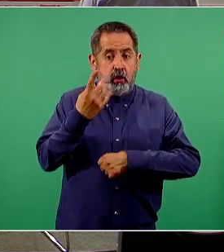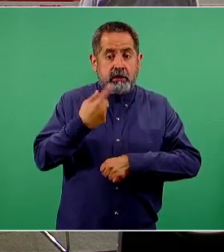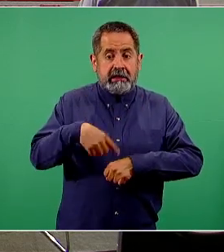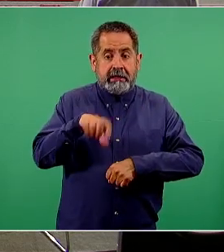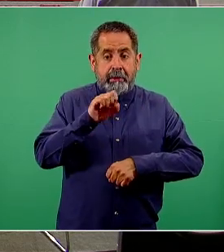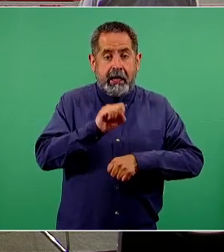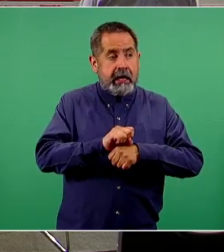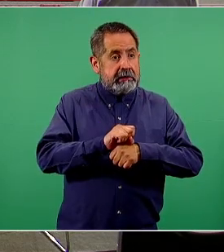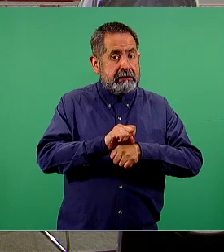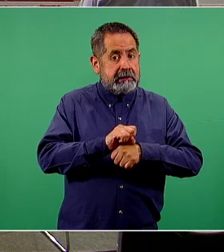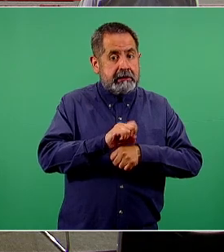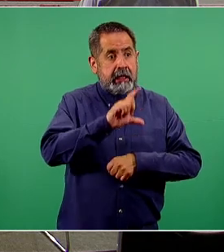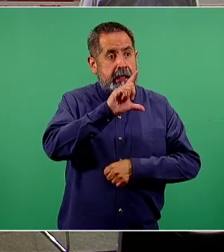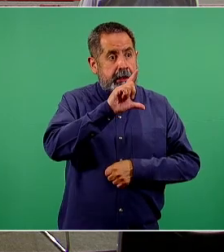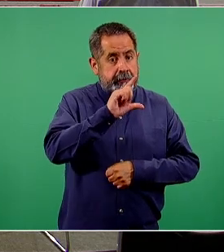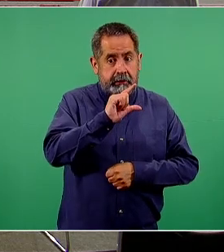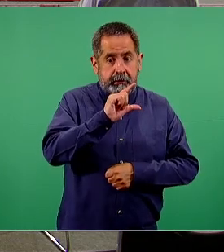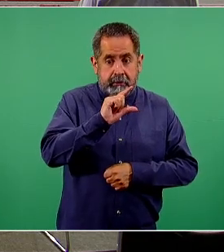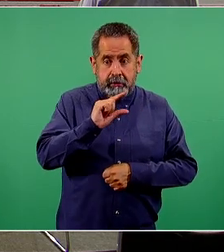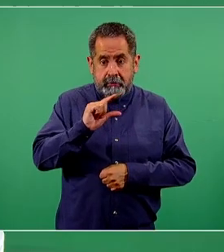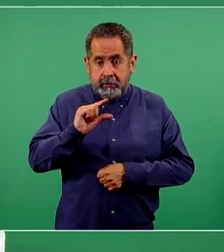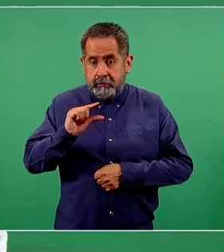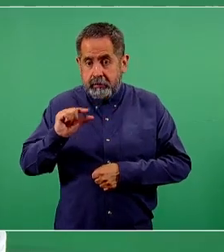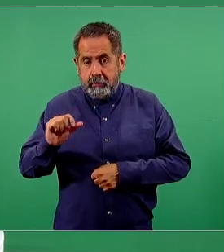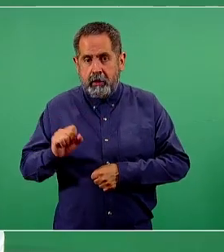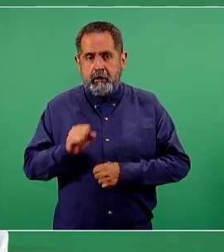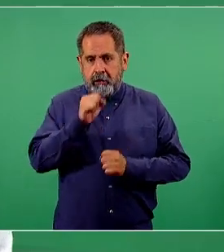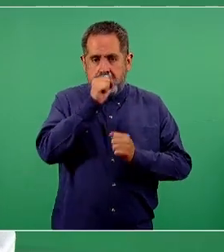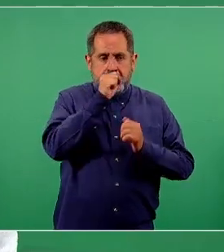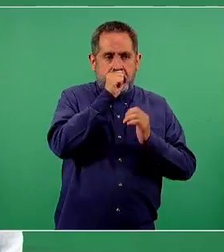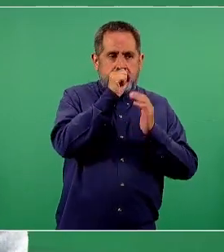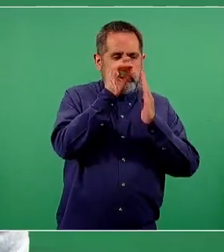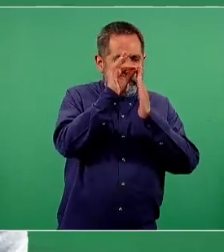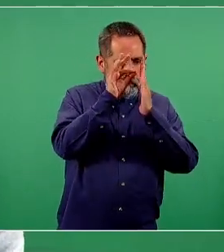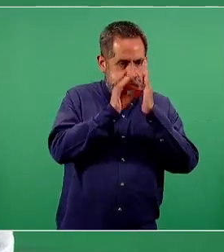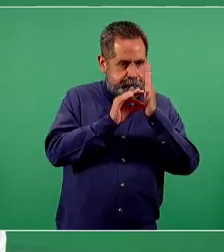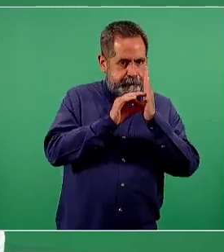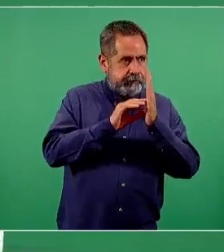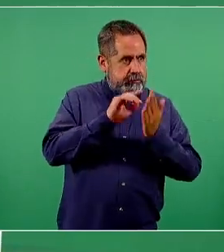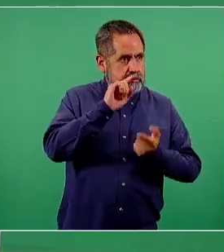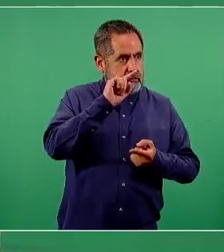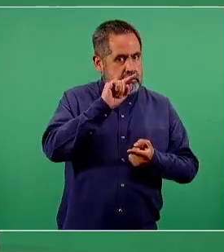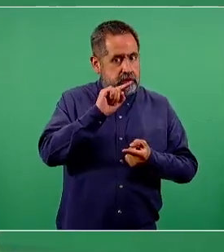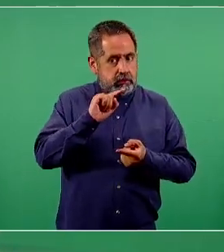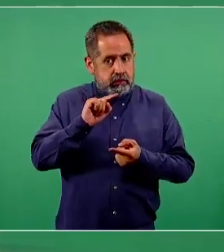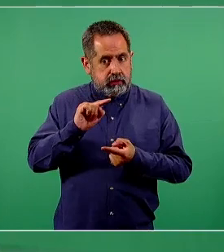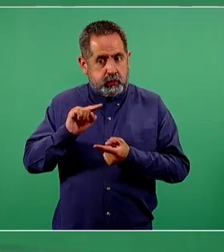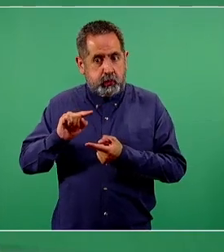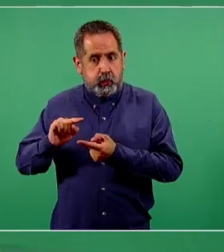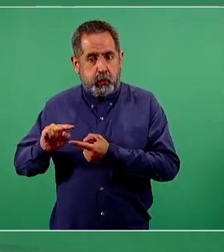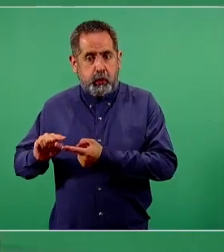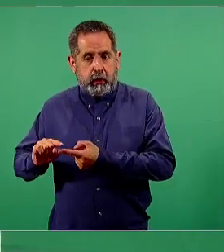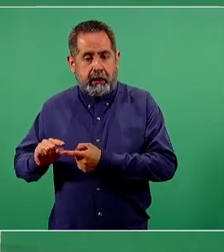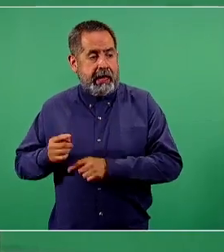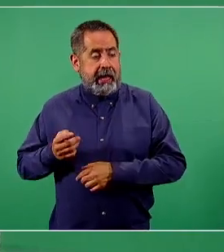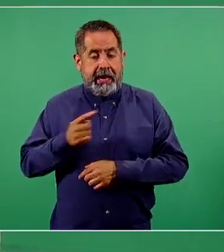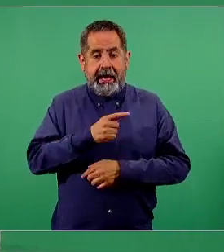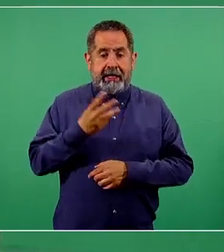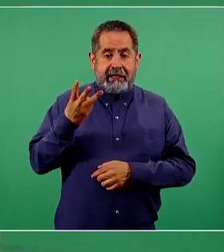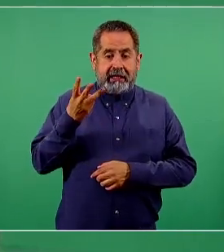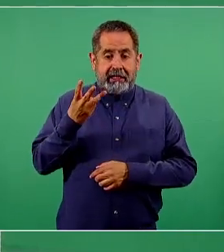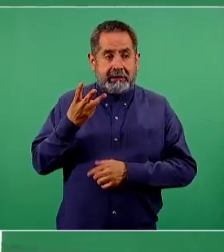reducción de los distintos indicadores de actividad de la epidemia. Es decir, la epidemia va a la baja ya desde hace más de 3